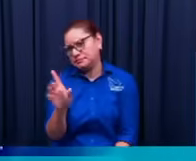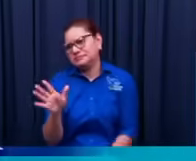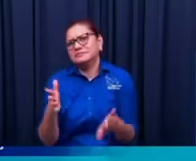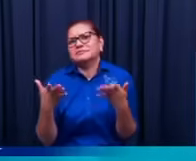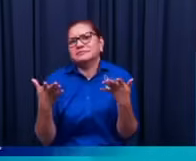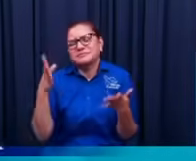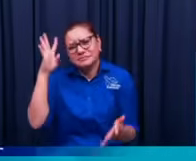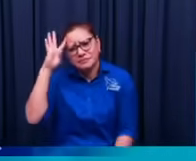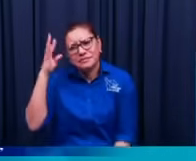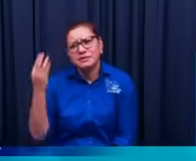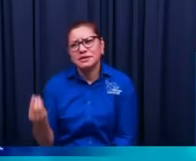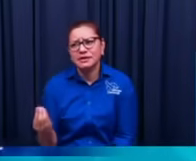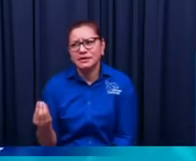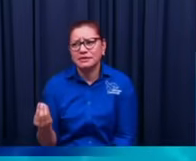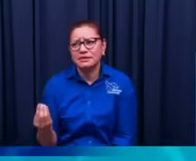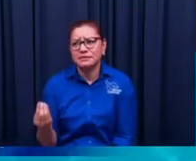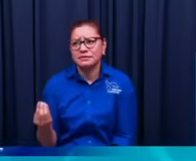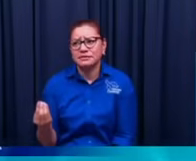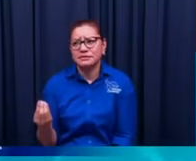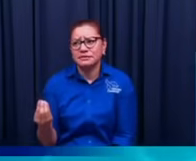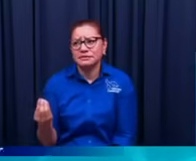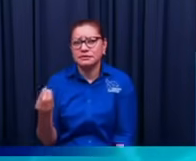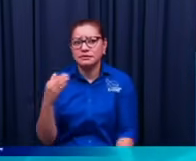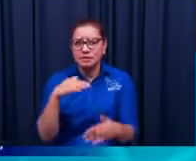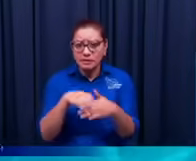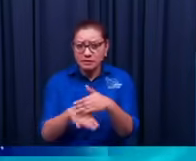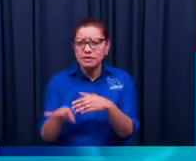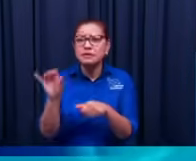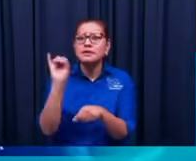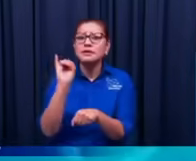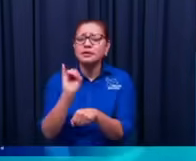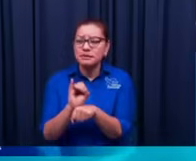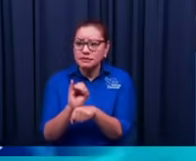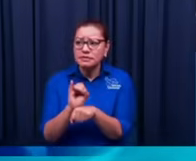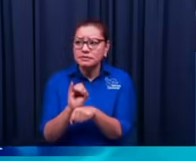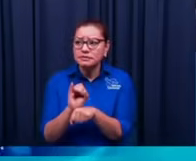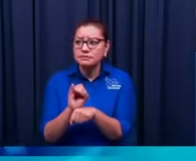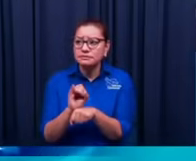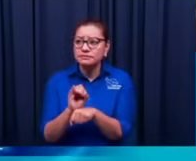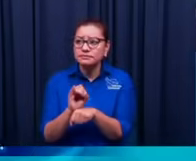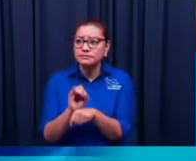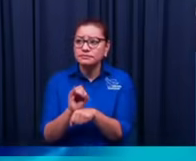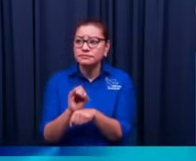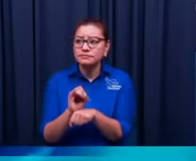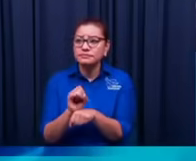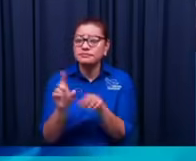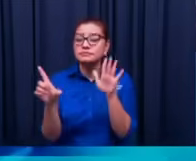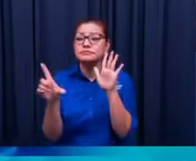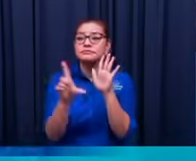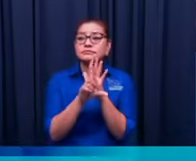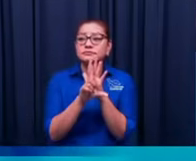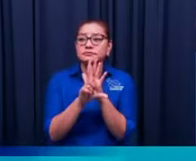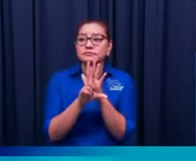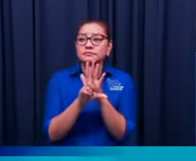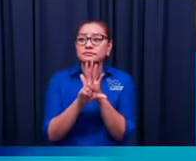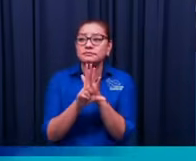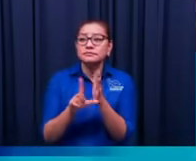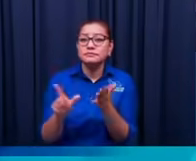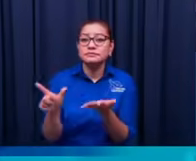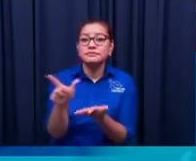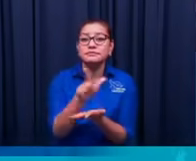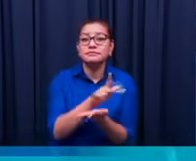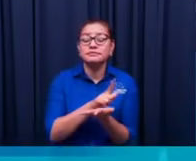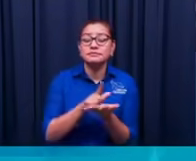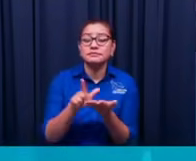¿Pero por qué? Ahí está adentro. Sí, aquí adentro. Incluso nos protege la ley. Estamos en un culto.